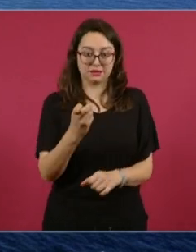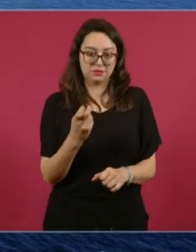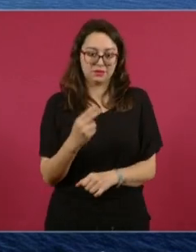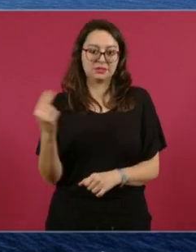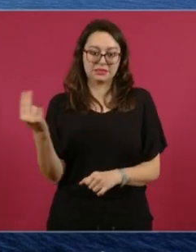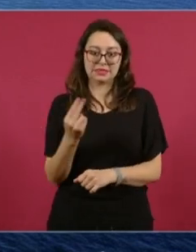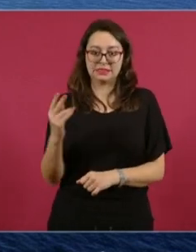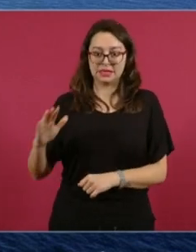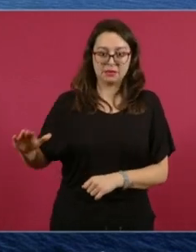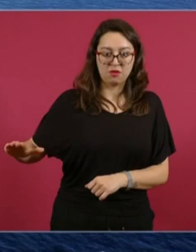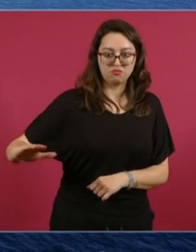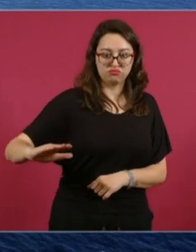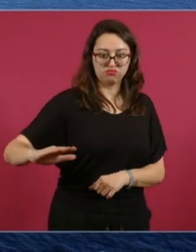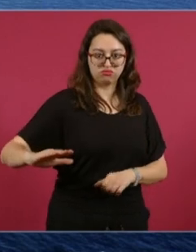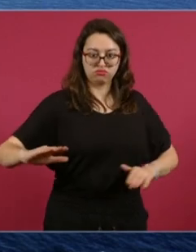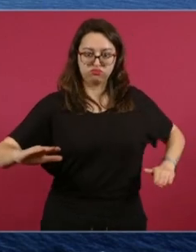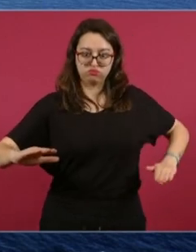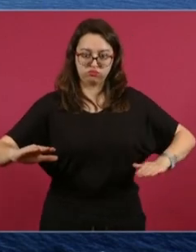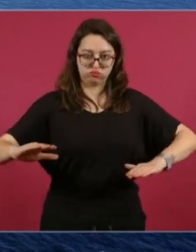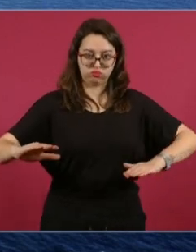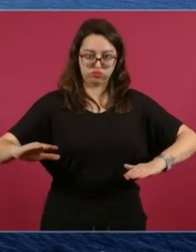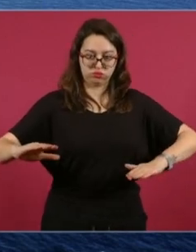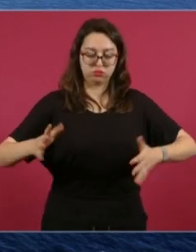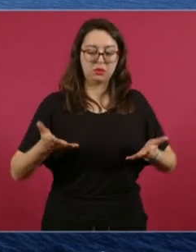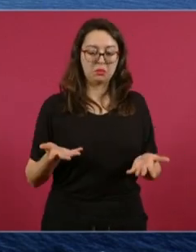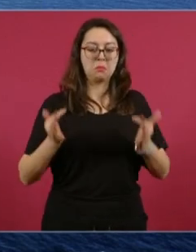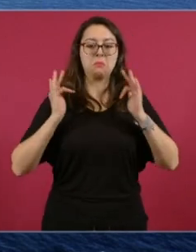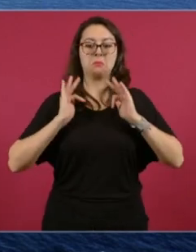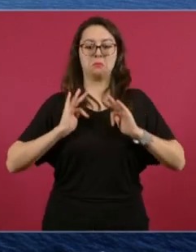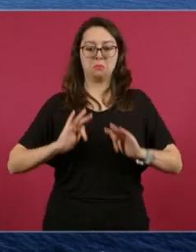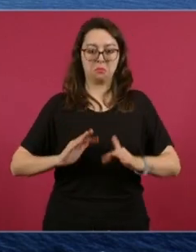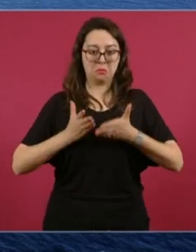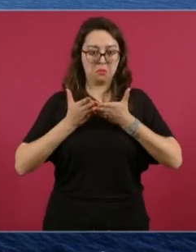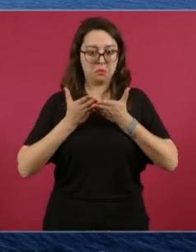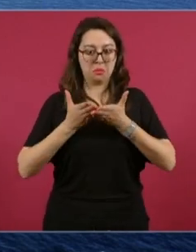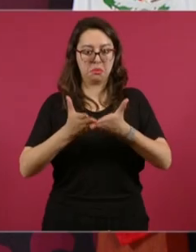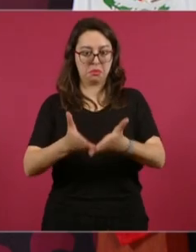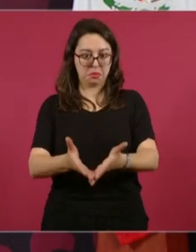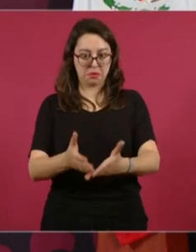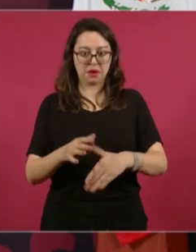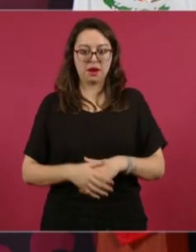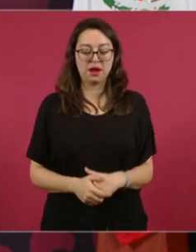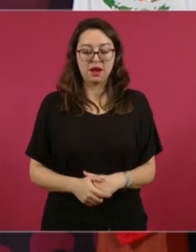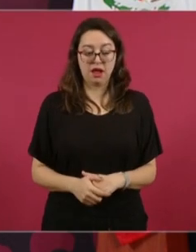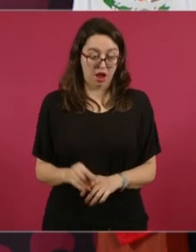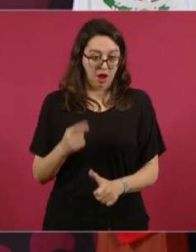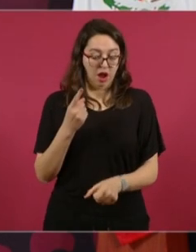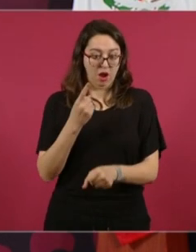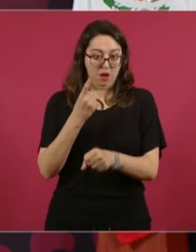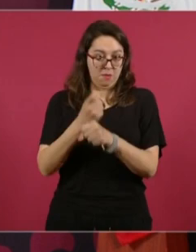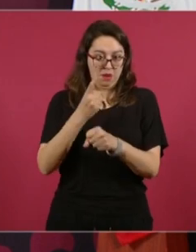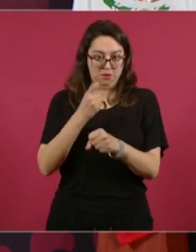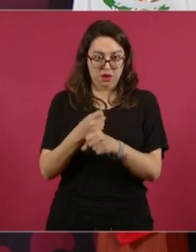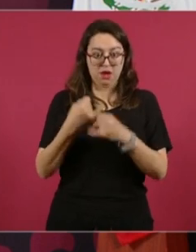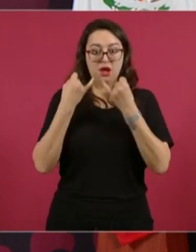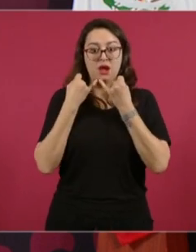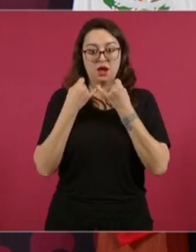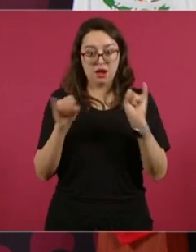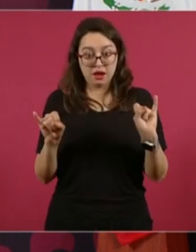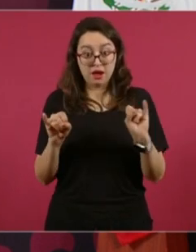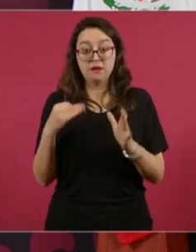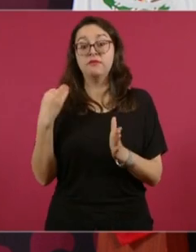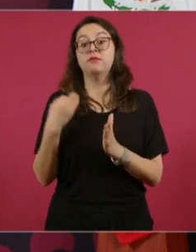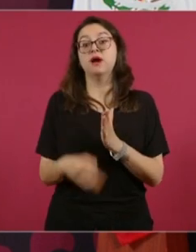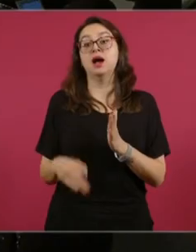Adentro se va en una segunda etapa a